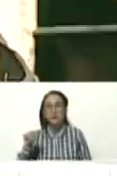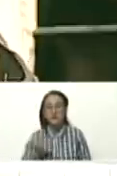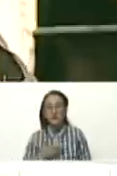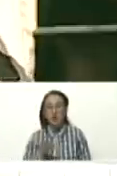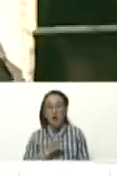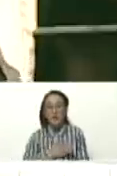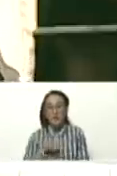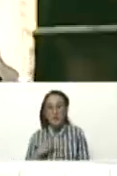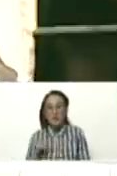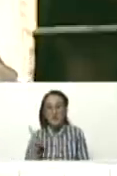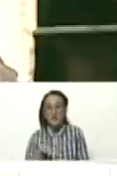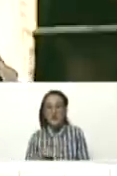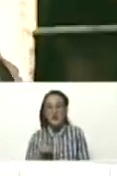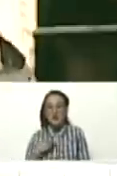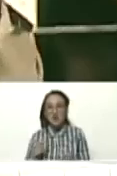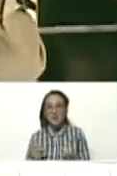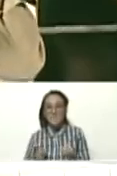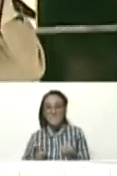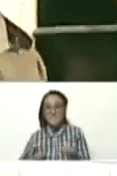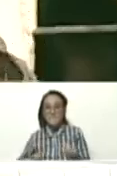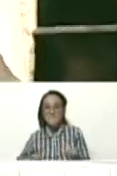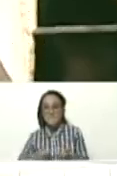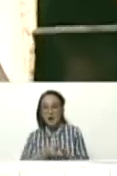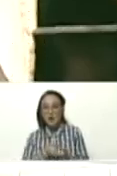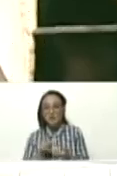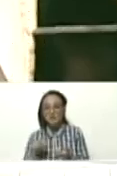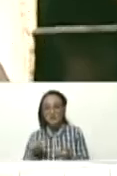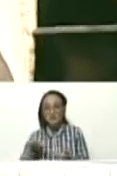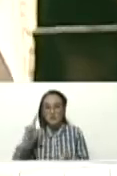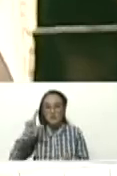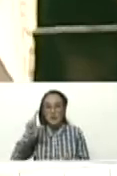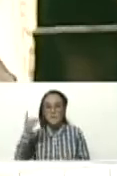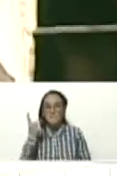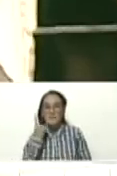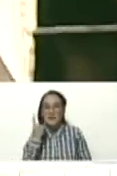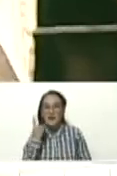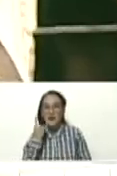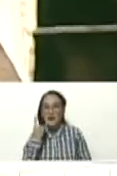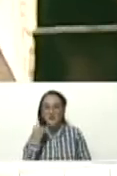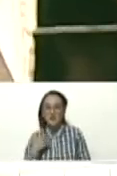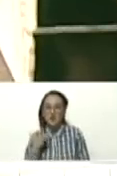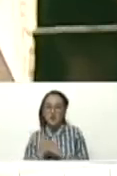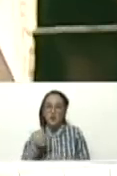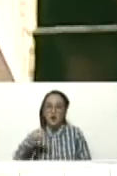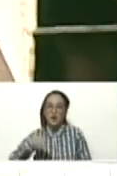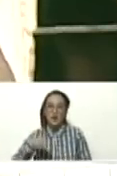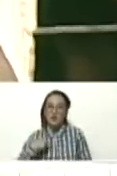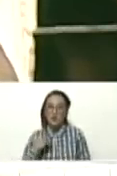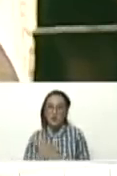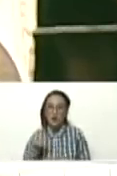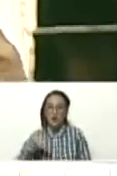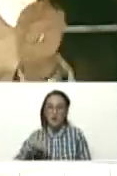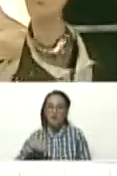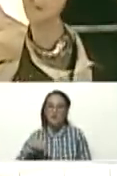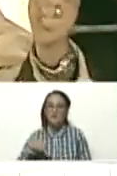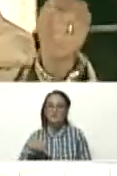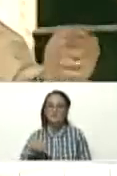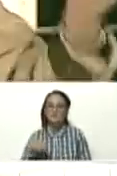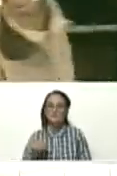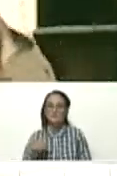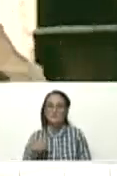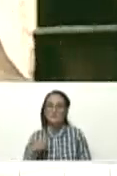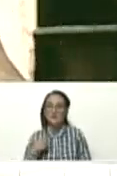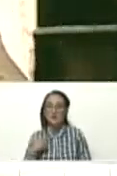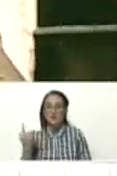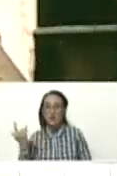para acá, lo cargué y tiene la pila recargada. Así me pasó hoy aquí. Con ustedes recargué las